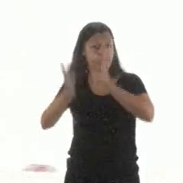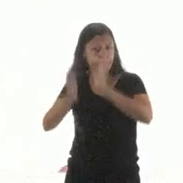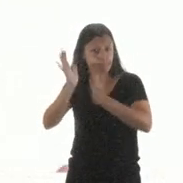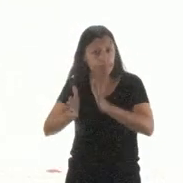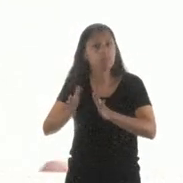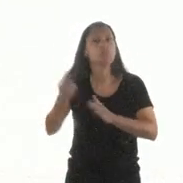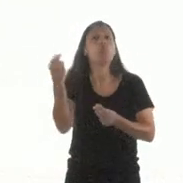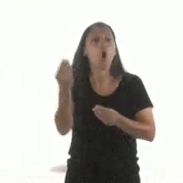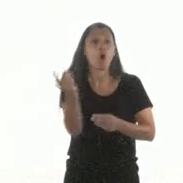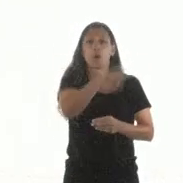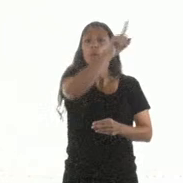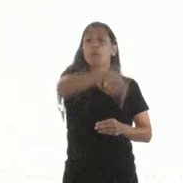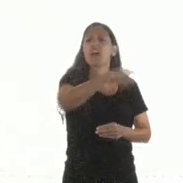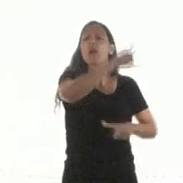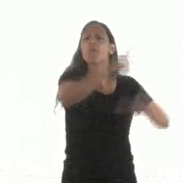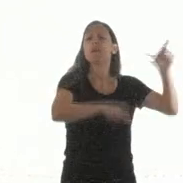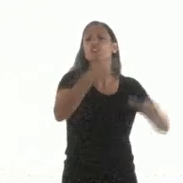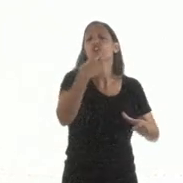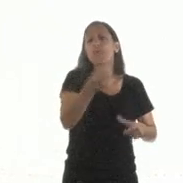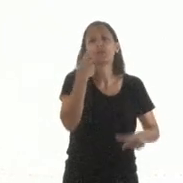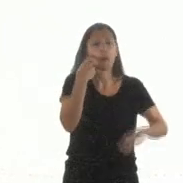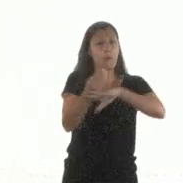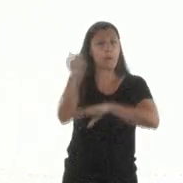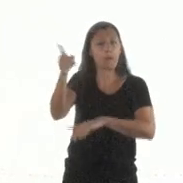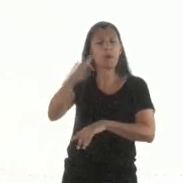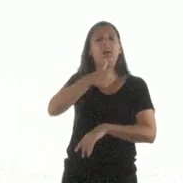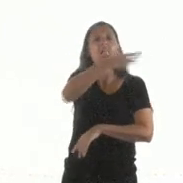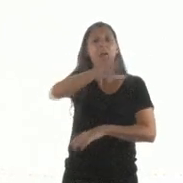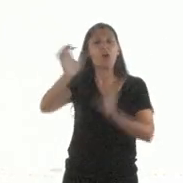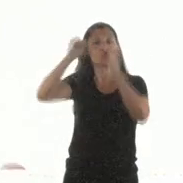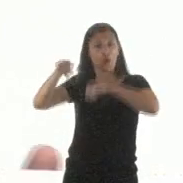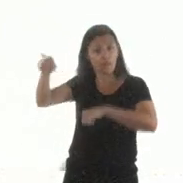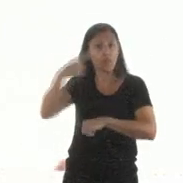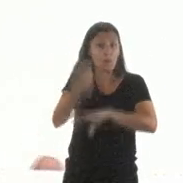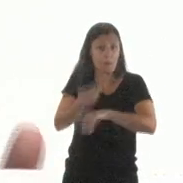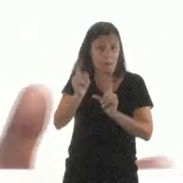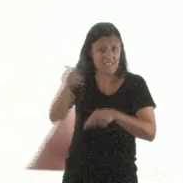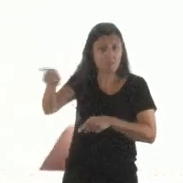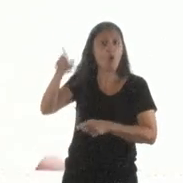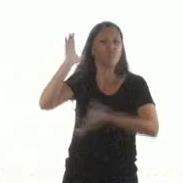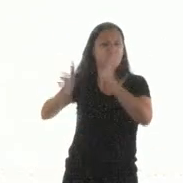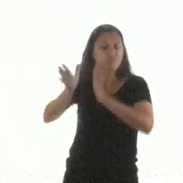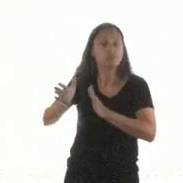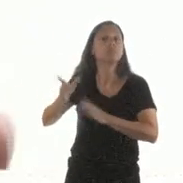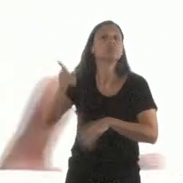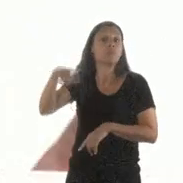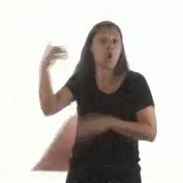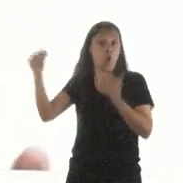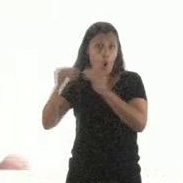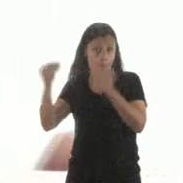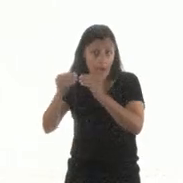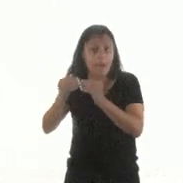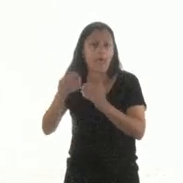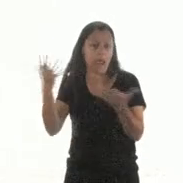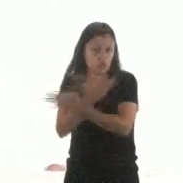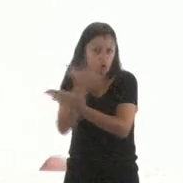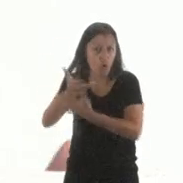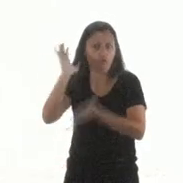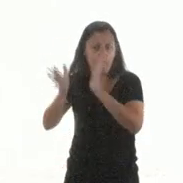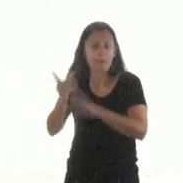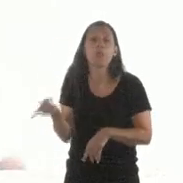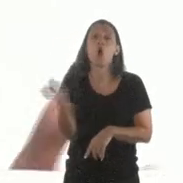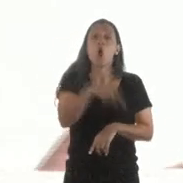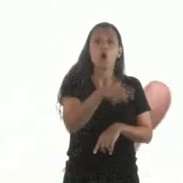gente que se decía ser del lugar, o vaqueanos, entienden los que participando en la marcha que formaban parte de una fuerza de